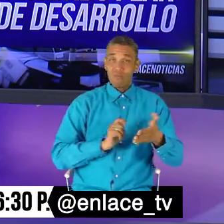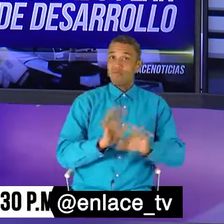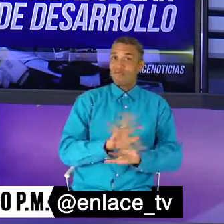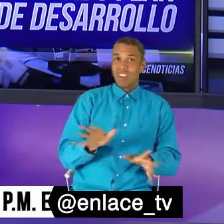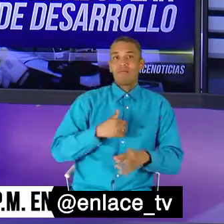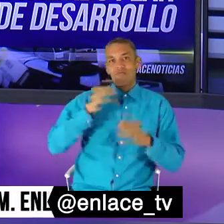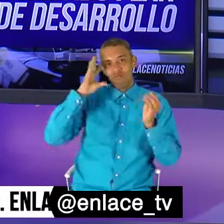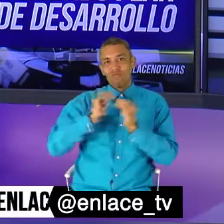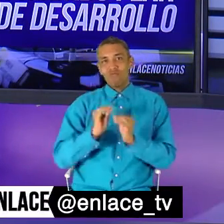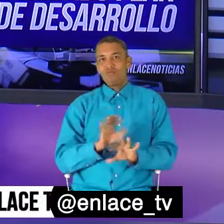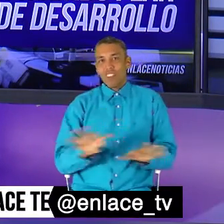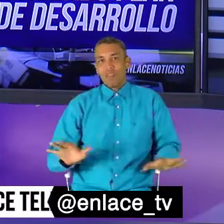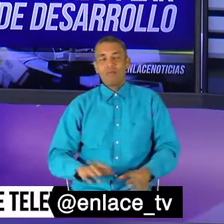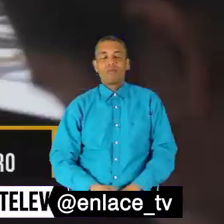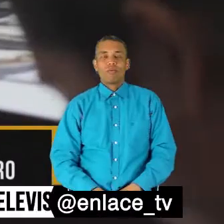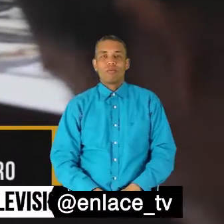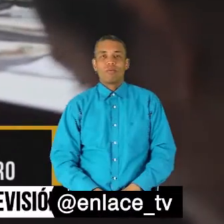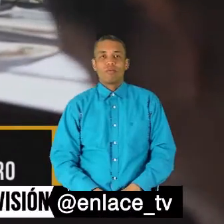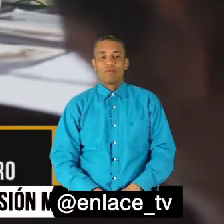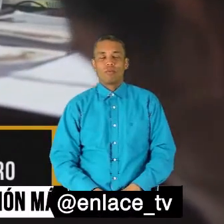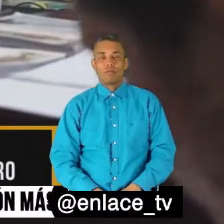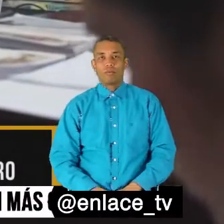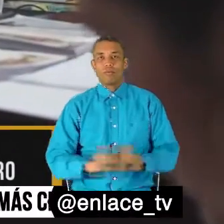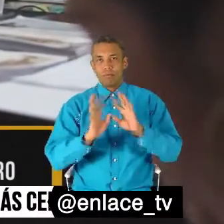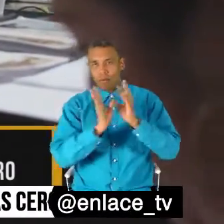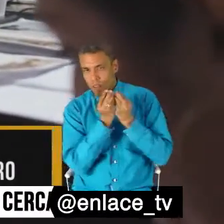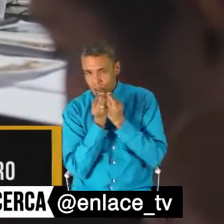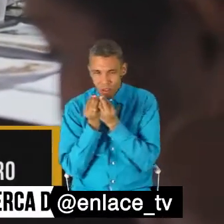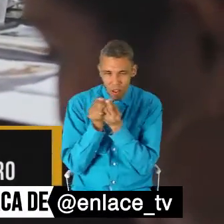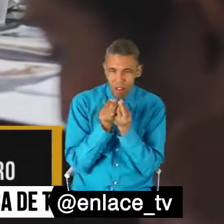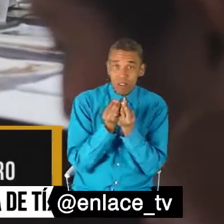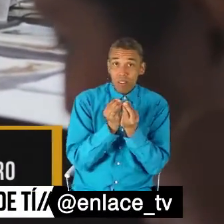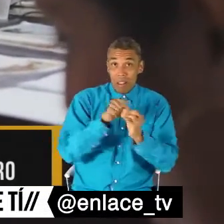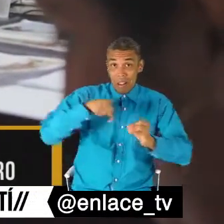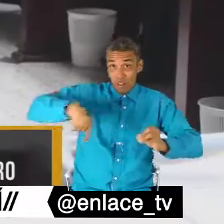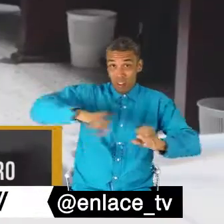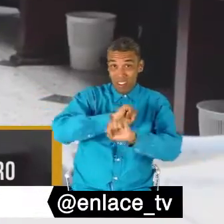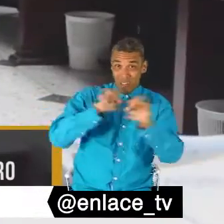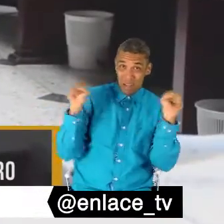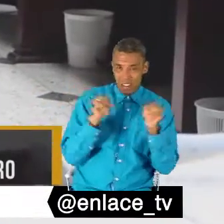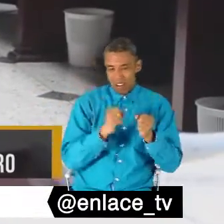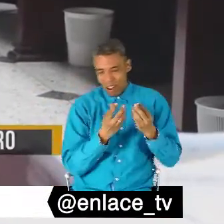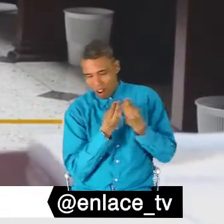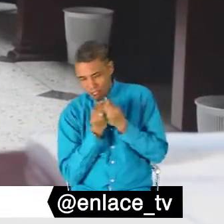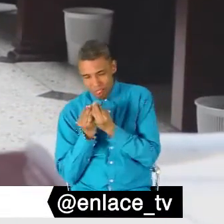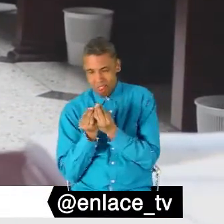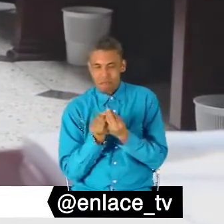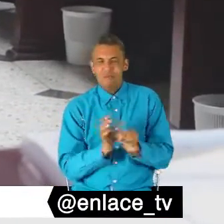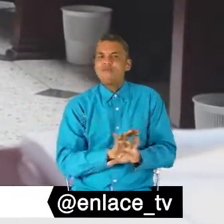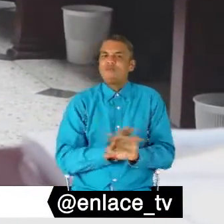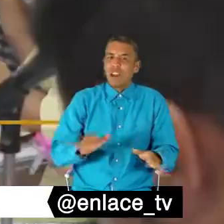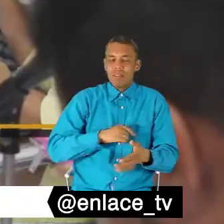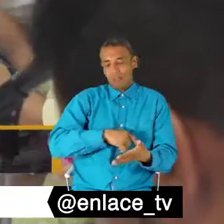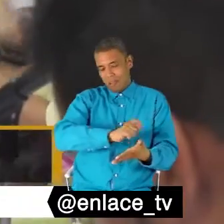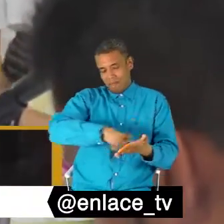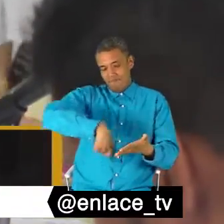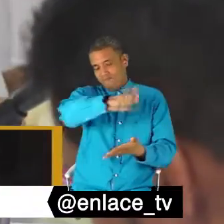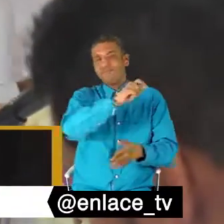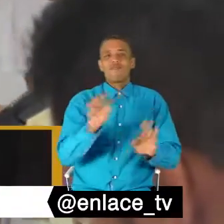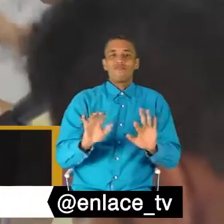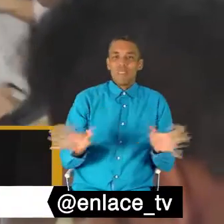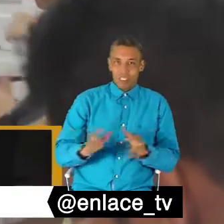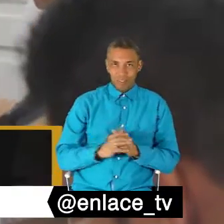mandato popular. En plenaria del Consejo Municipal realizada la mañana de este miércoles fue aprobado el Plan de Desarrollo 2016-2019,